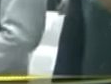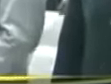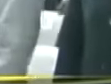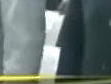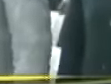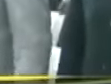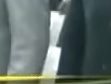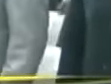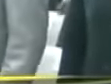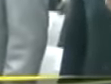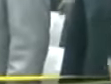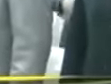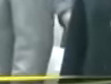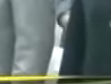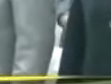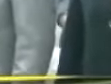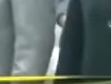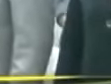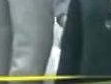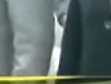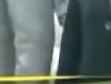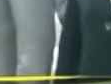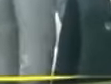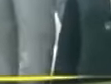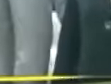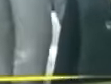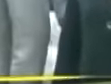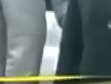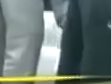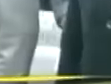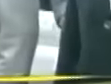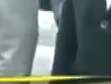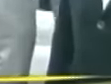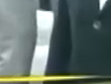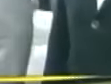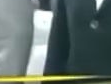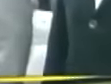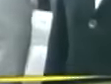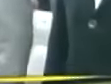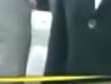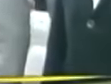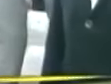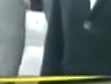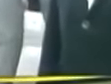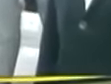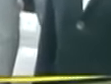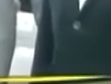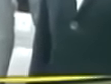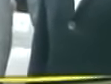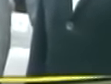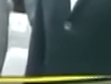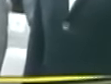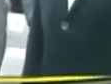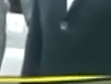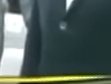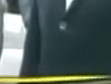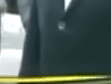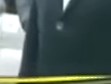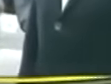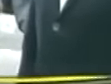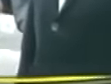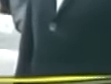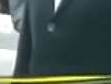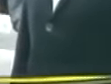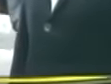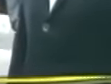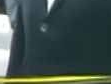cuáles serán esos grandes retos que le esperan a cada uno de los diputados, como hemos mencionado en el contexto también de las